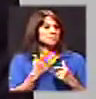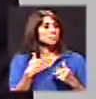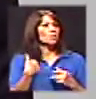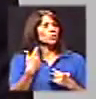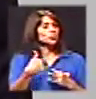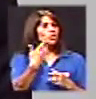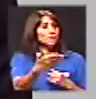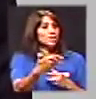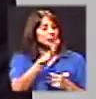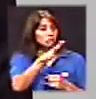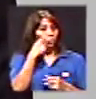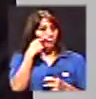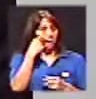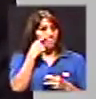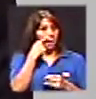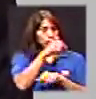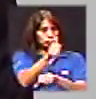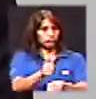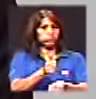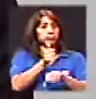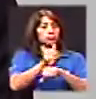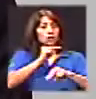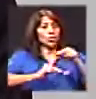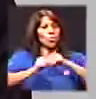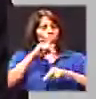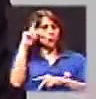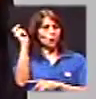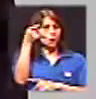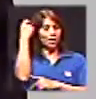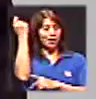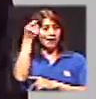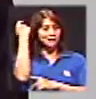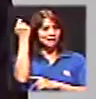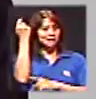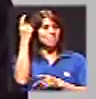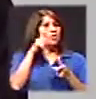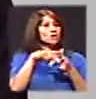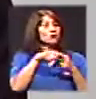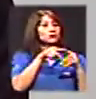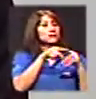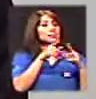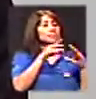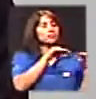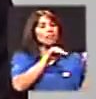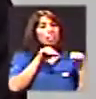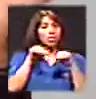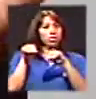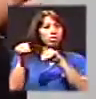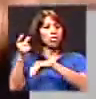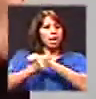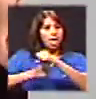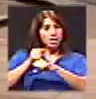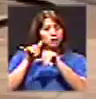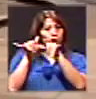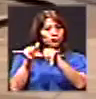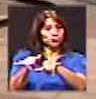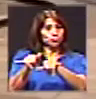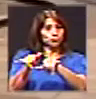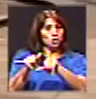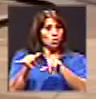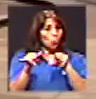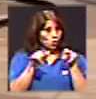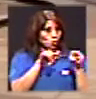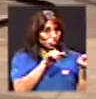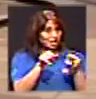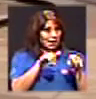eventualmente pone un negocio en Guanacaste y pasa un número significativo de años. Me imagino que ustedes se quedaron